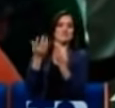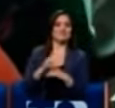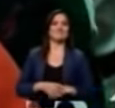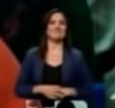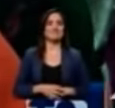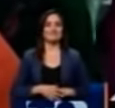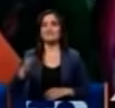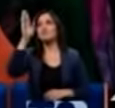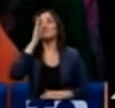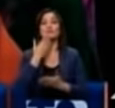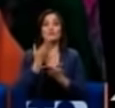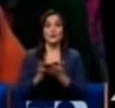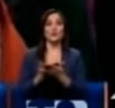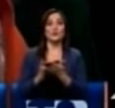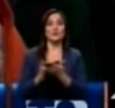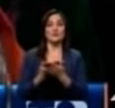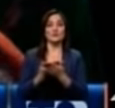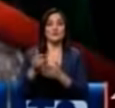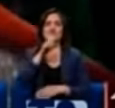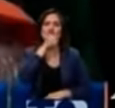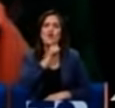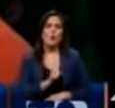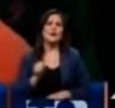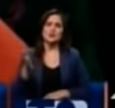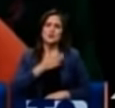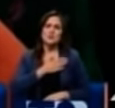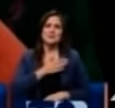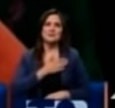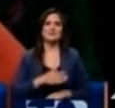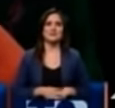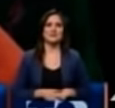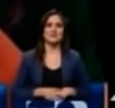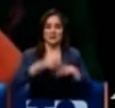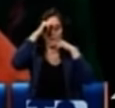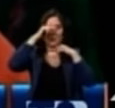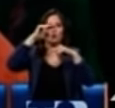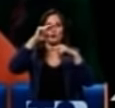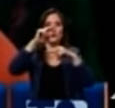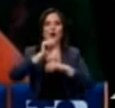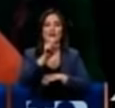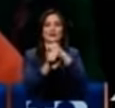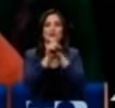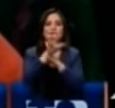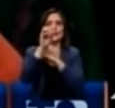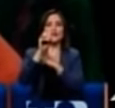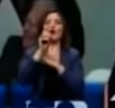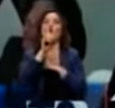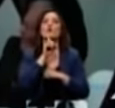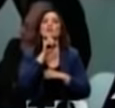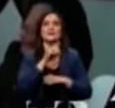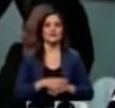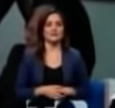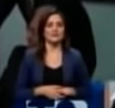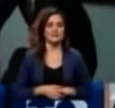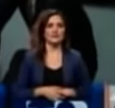a Dios porque mi abuelito ha tenido el honor y la honra de cumplir 100 años, que no cualquiera lo cumple. Es